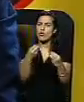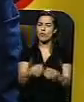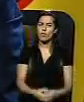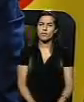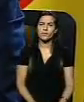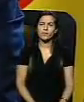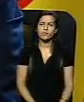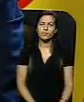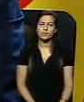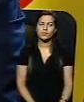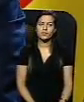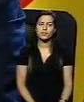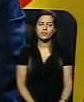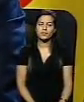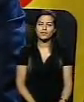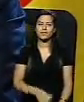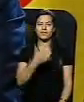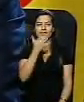Tormentosa.